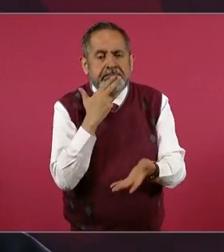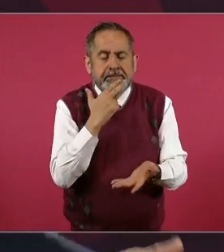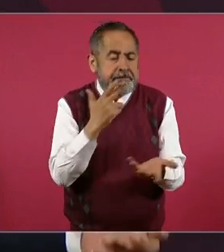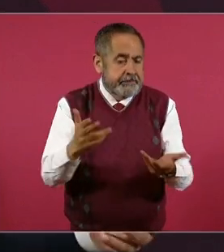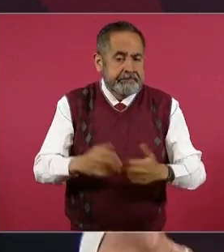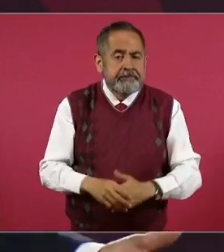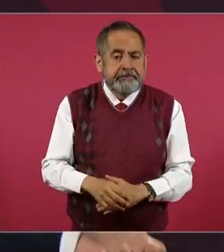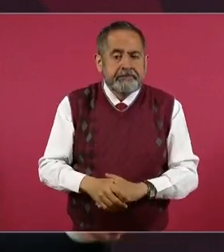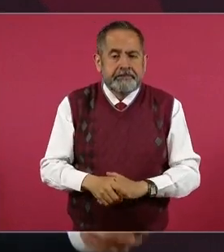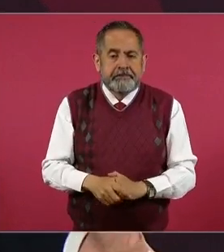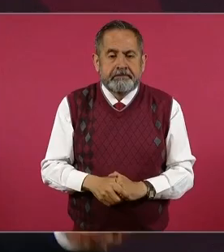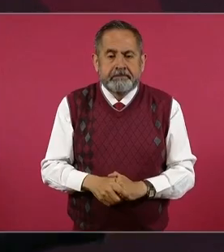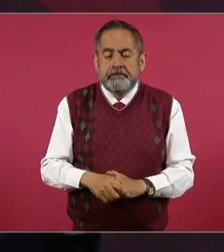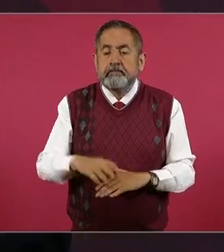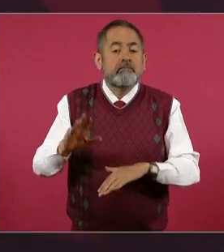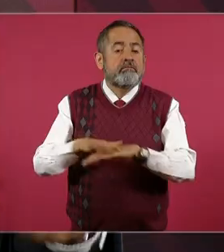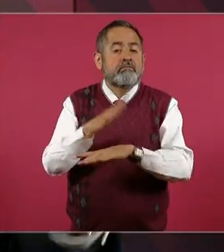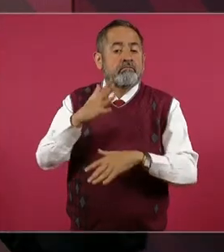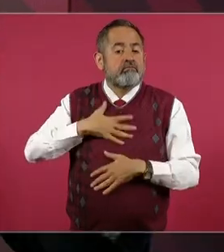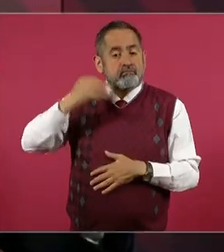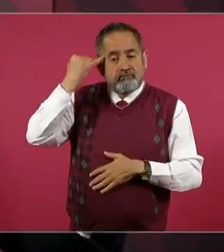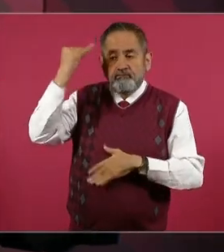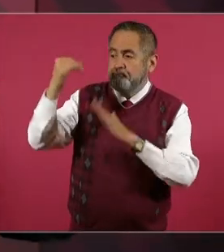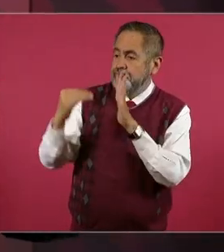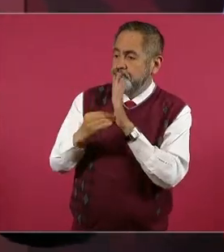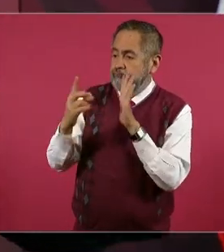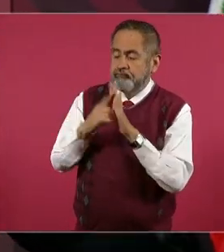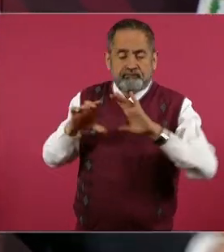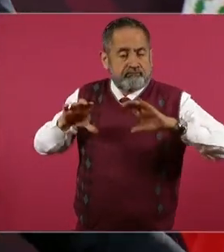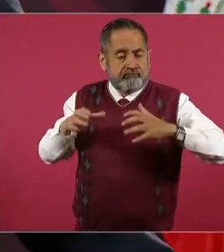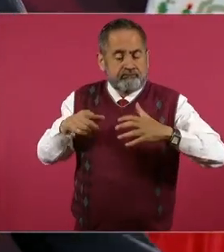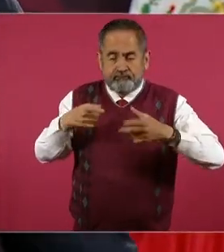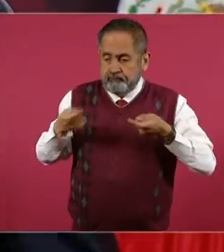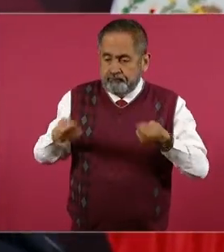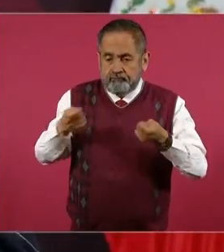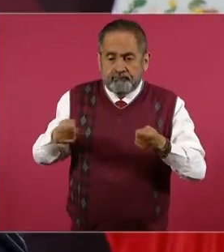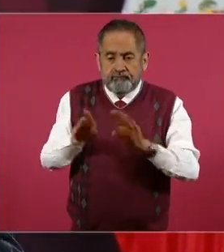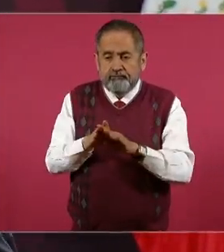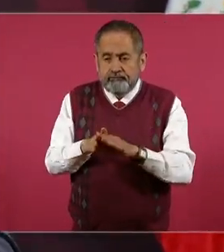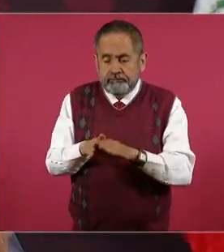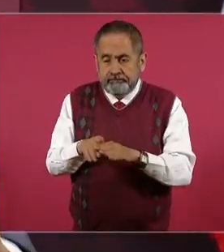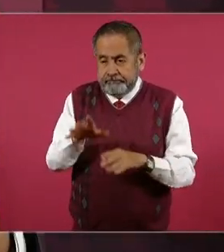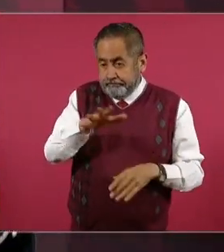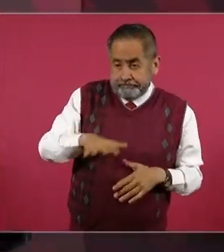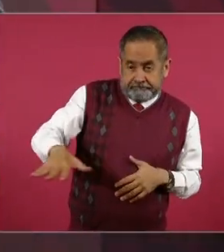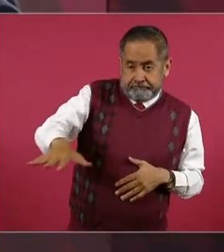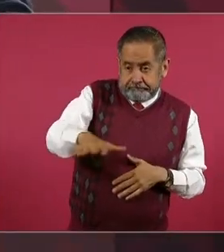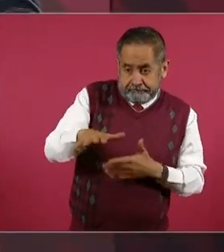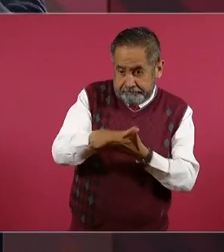Porque el modelo que estamos aplicando significa apoyar abajo